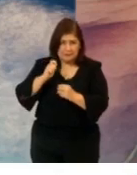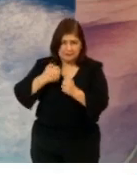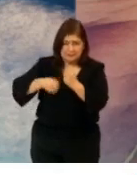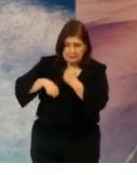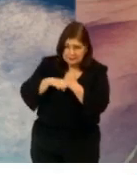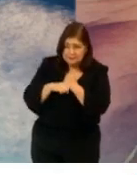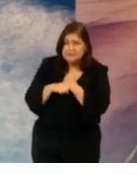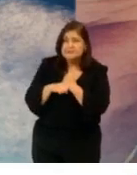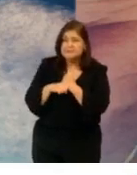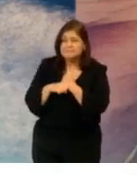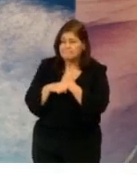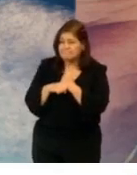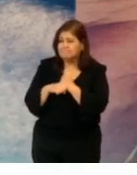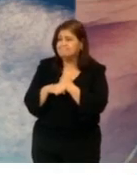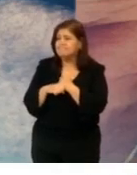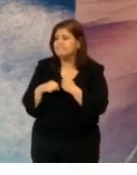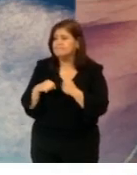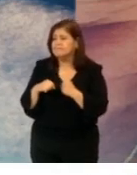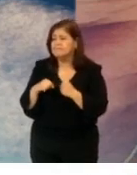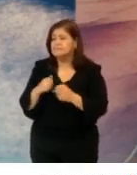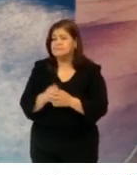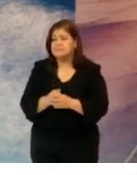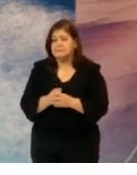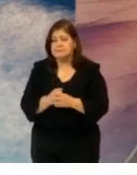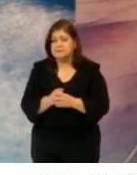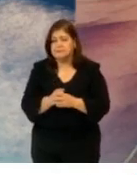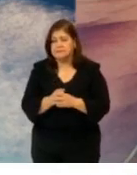a través del microtráfico sobre todo,